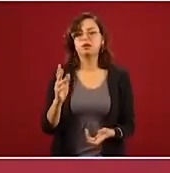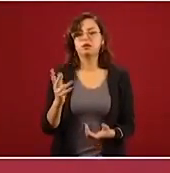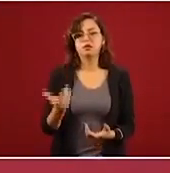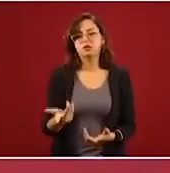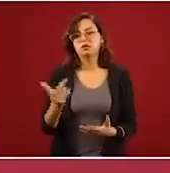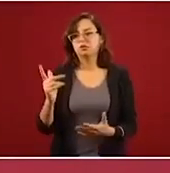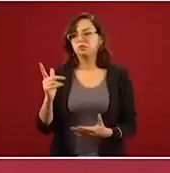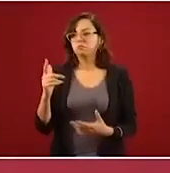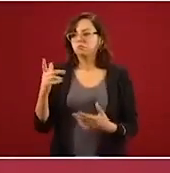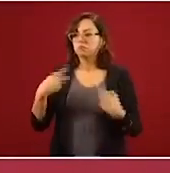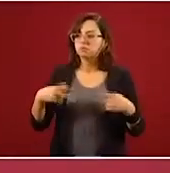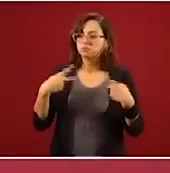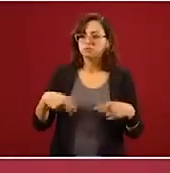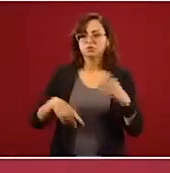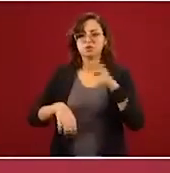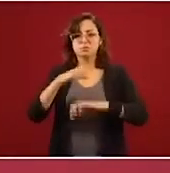particulares